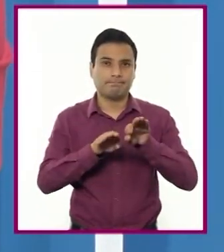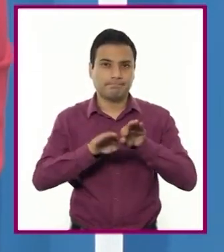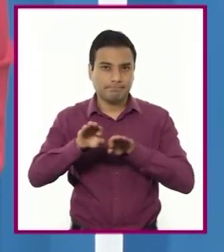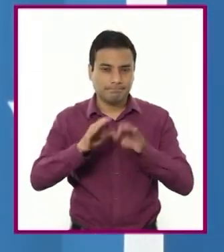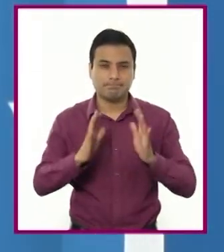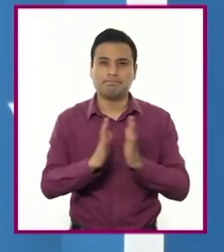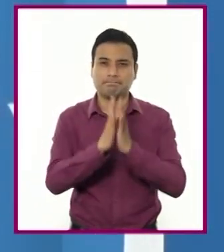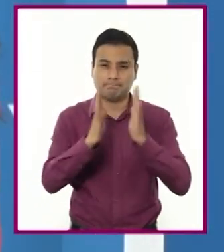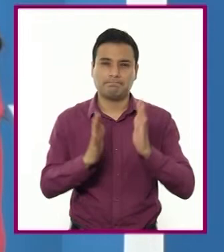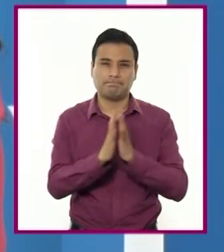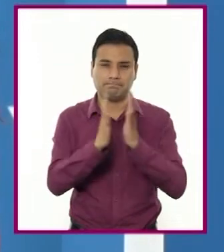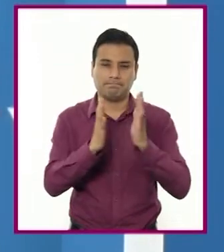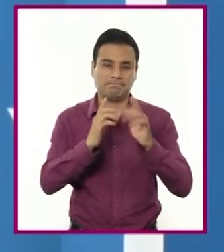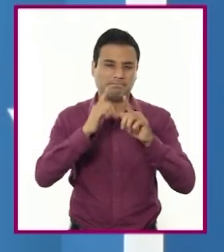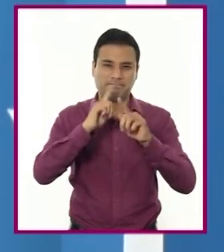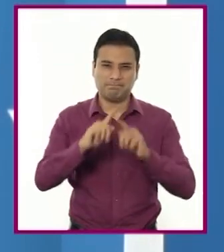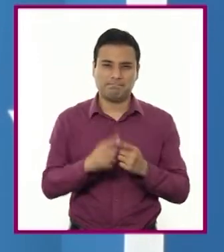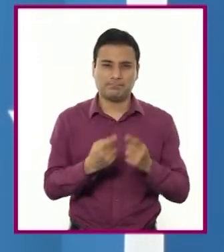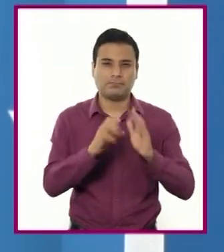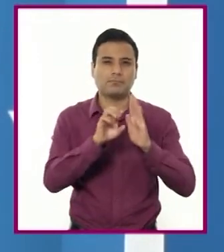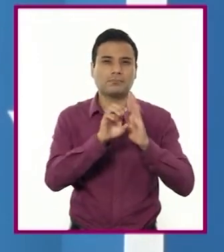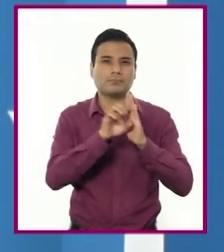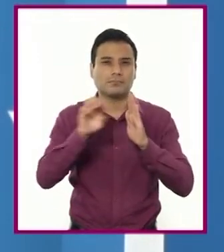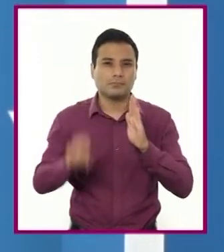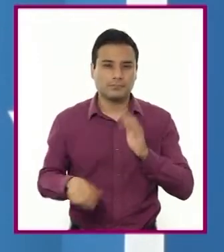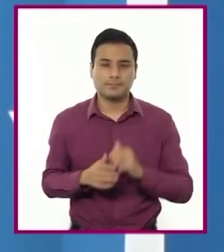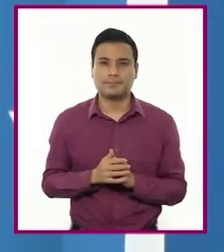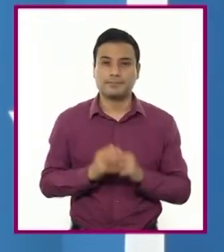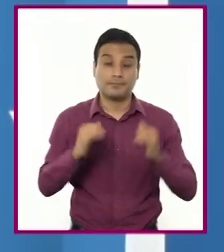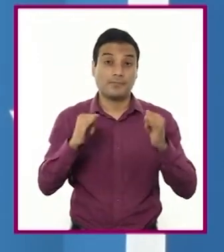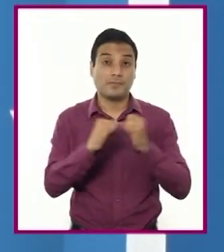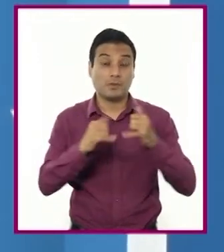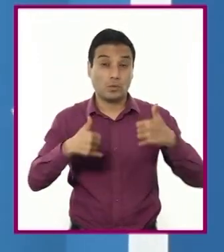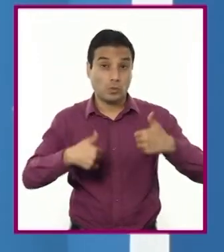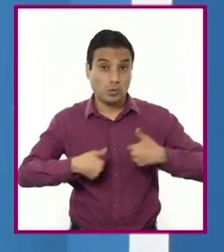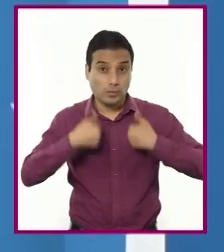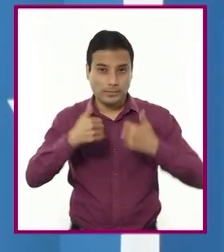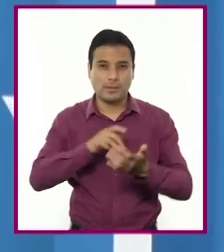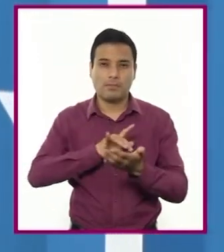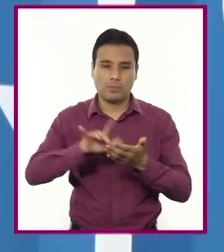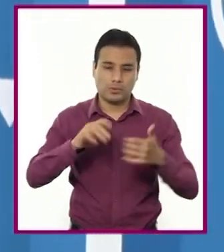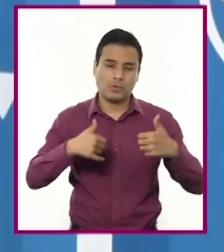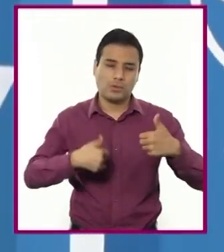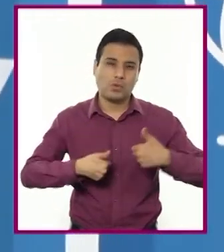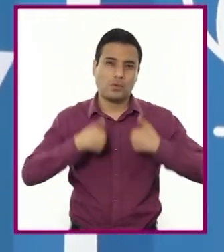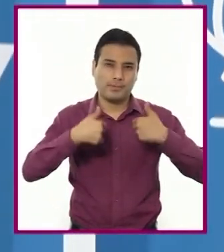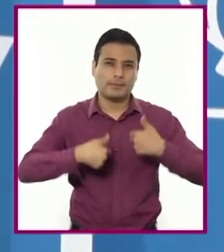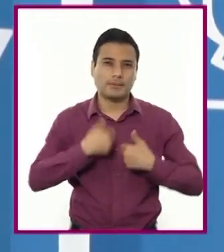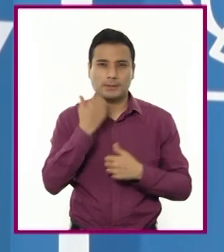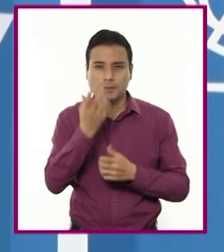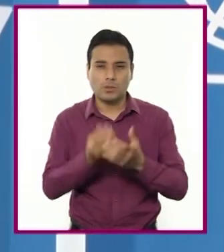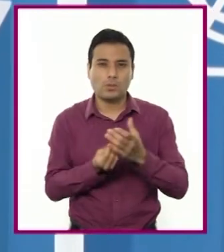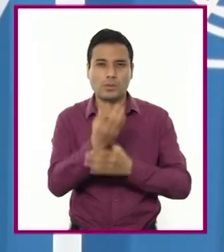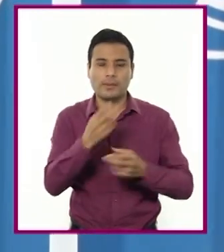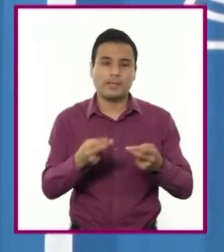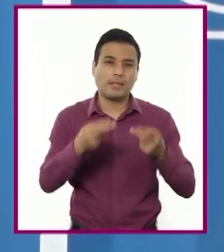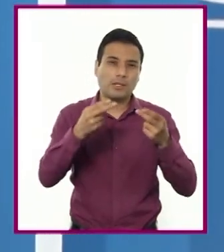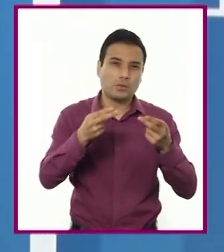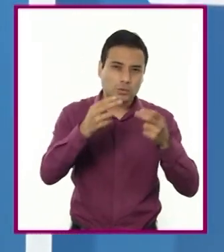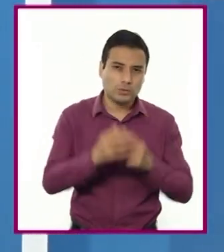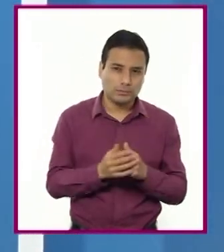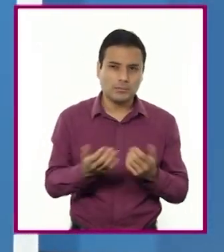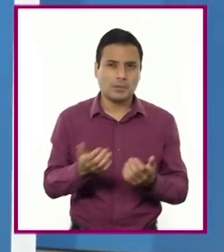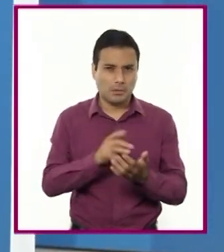participación social. Por ejemplo, el INJUVE apoya a las y los jóvenes emprendedores con la entrega de